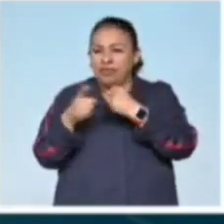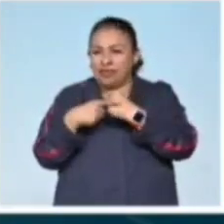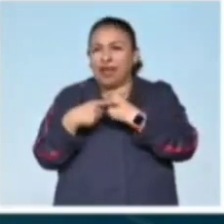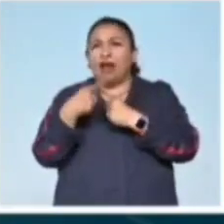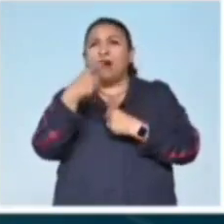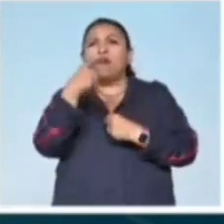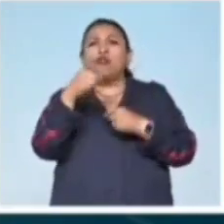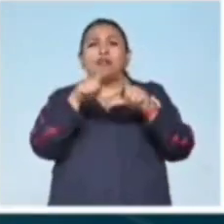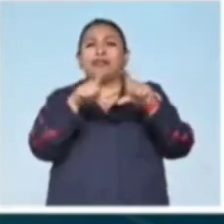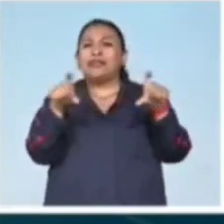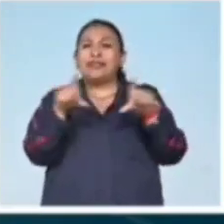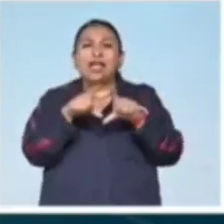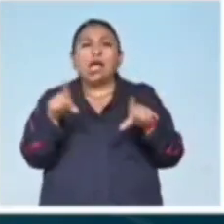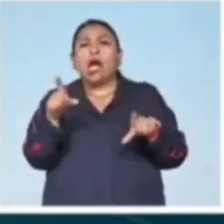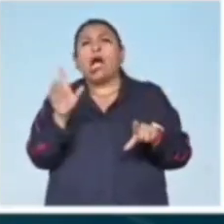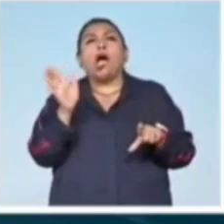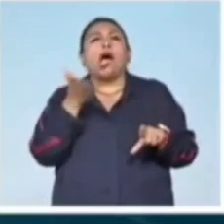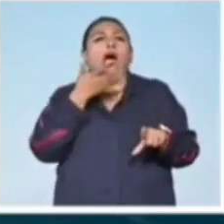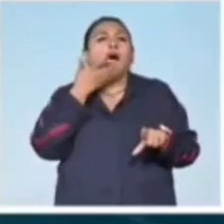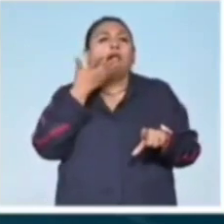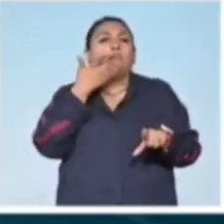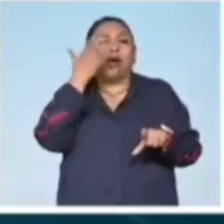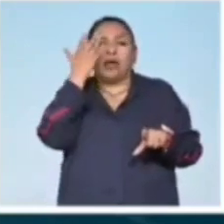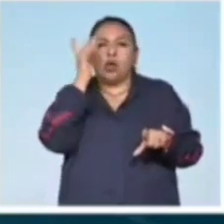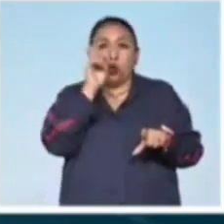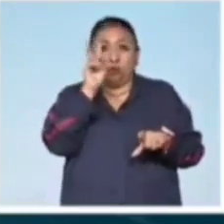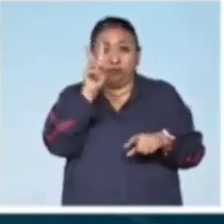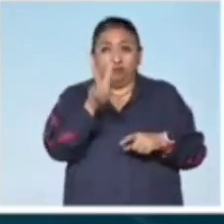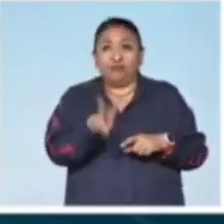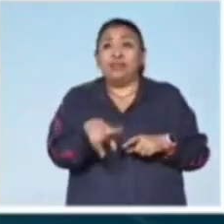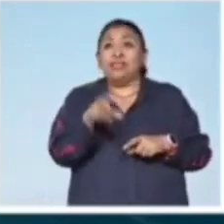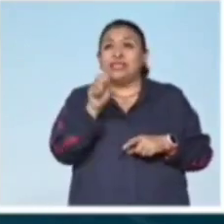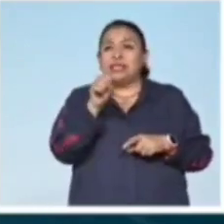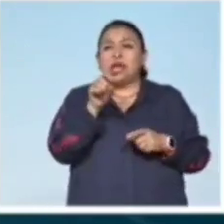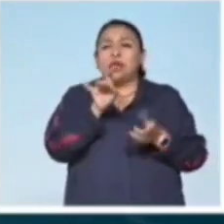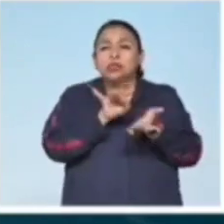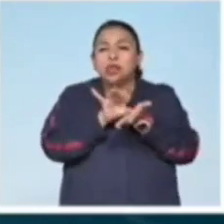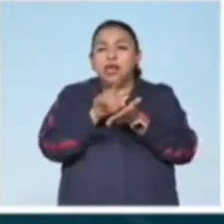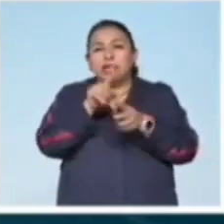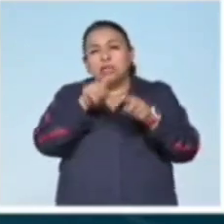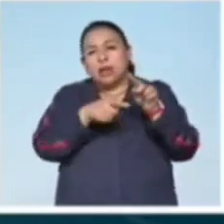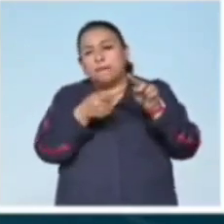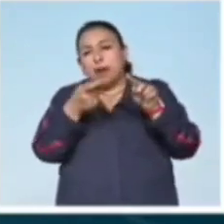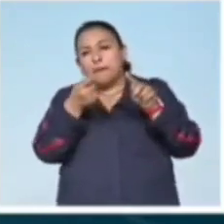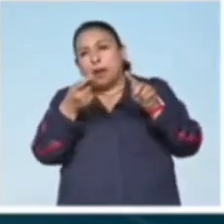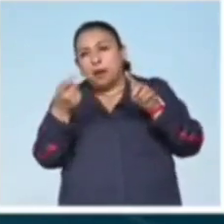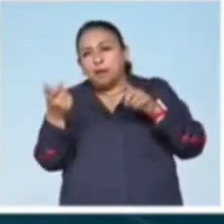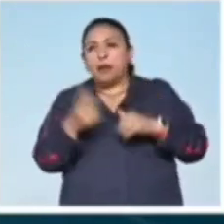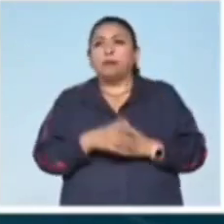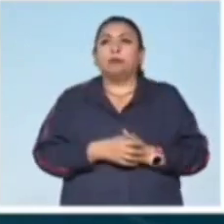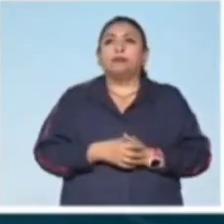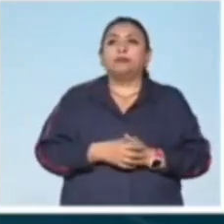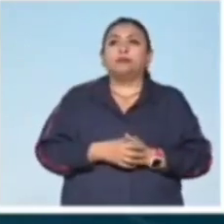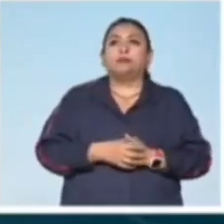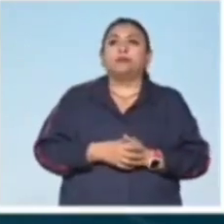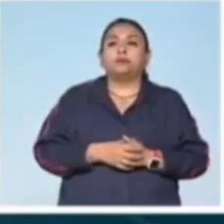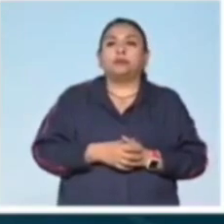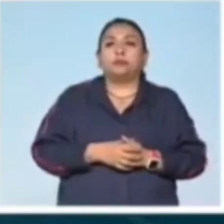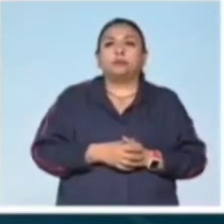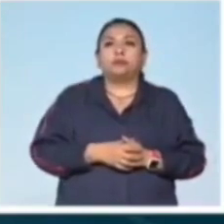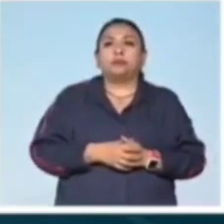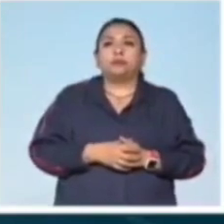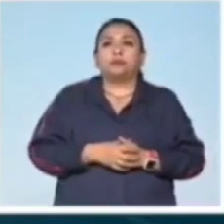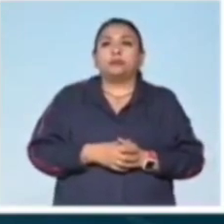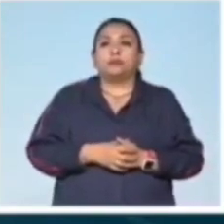El texto no es coloquial, es bastante depurado. Es tan bonito que podría ser